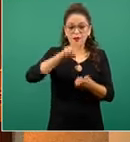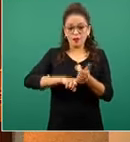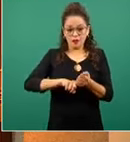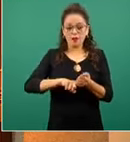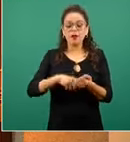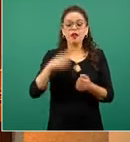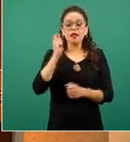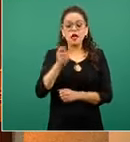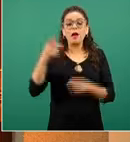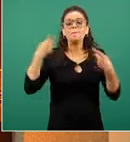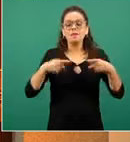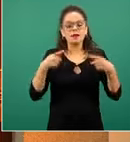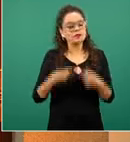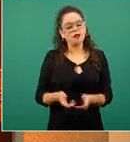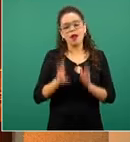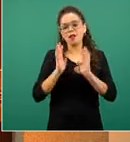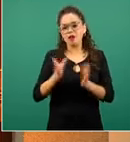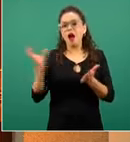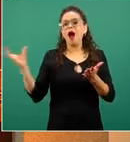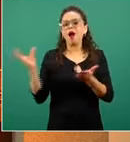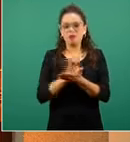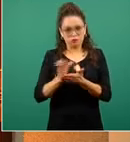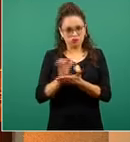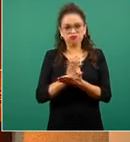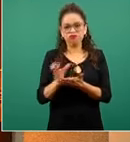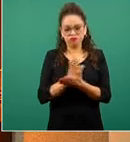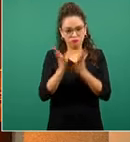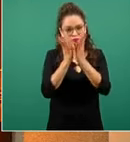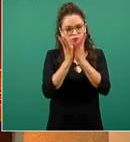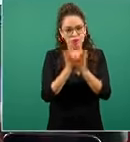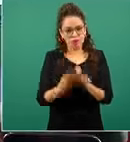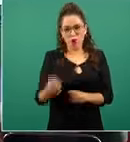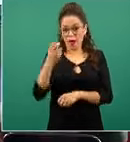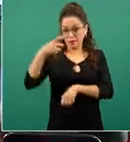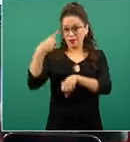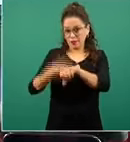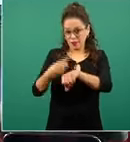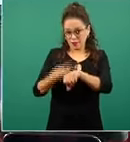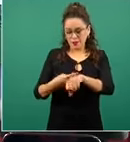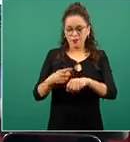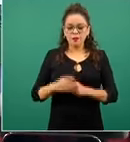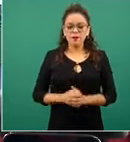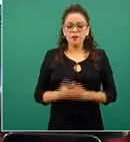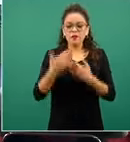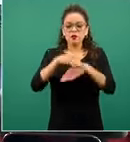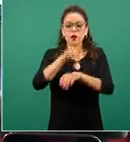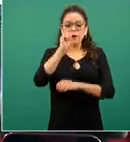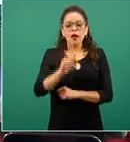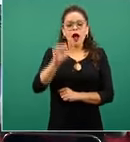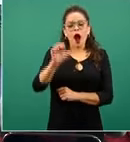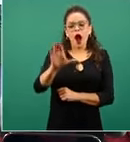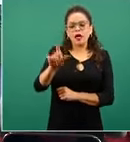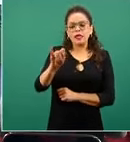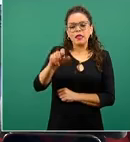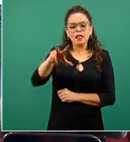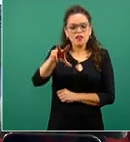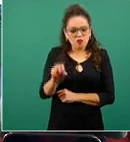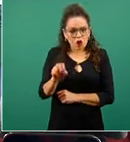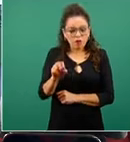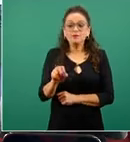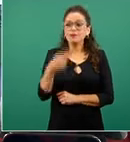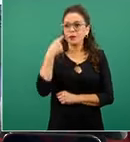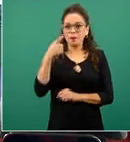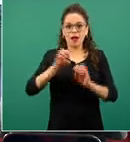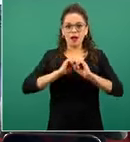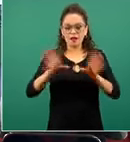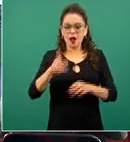están recuperando de la enfermedad. En relación a los casos activos, veamos que hoy logramos precisamente,